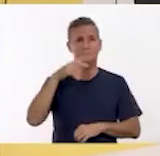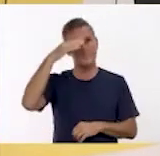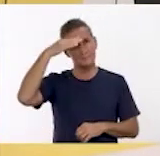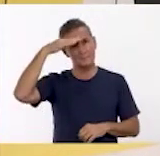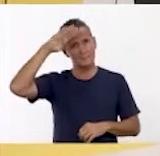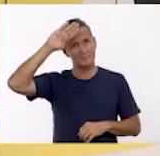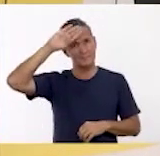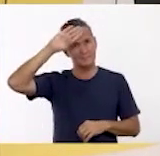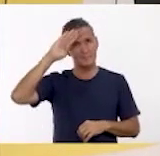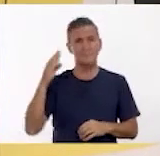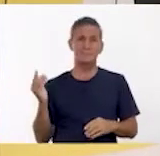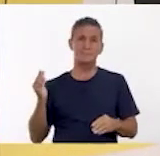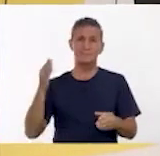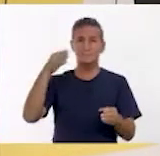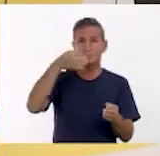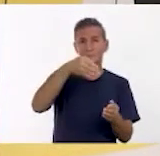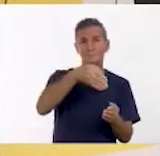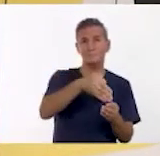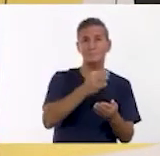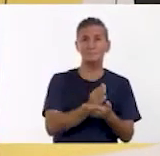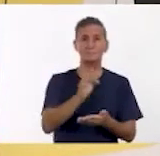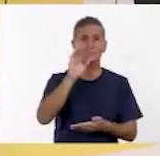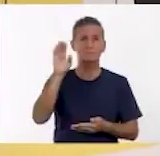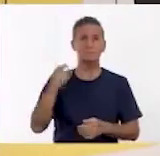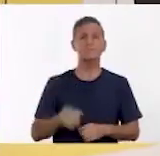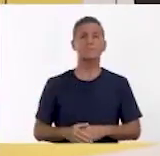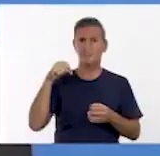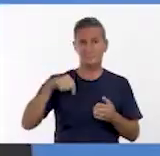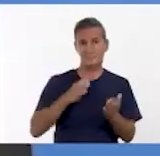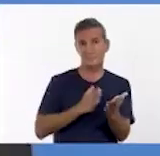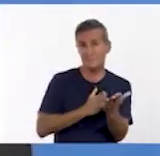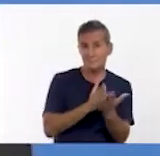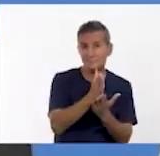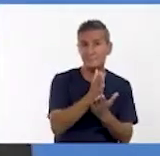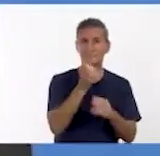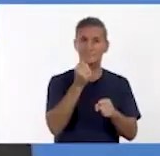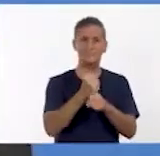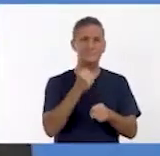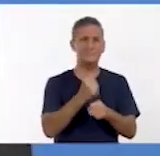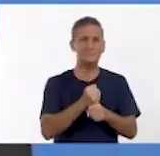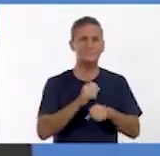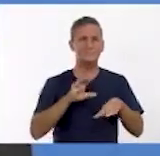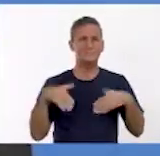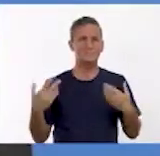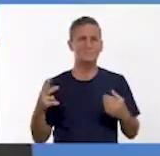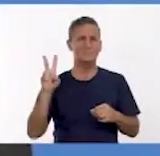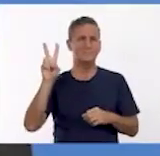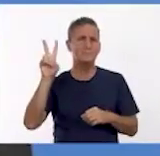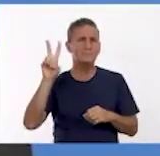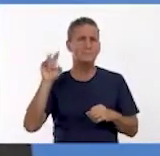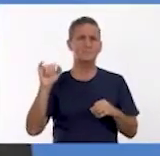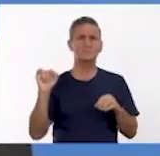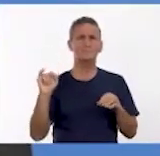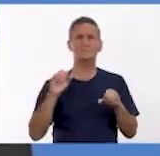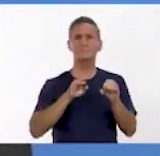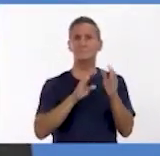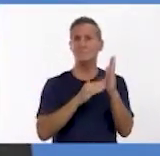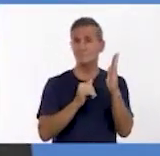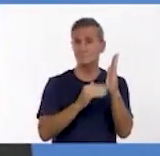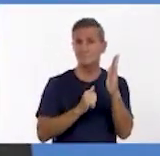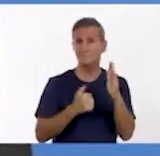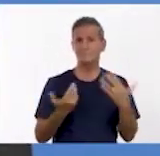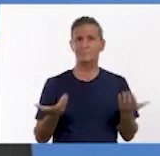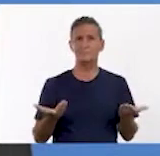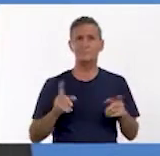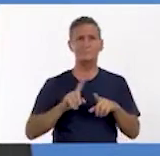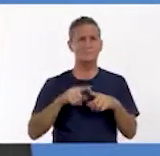sea orientado por la dirección del país a sus escuelas. Hoy continuamos trabajando con